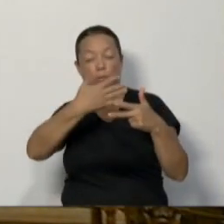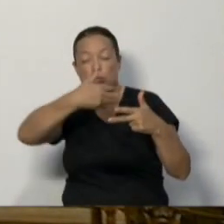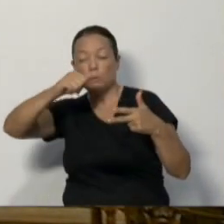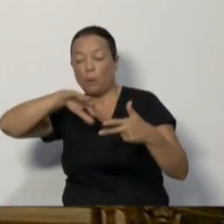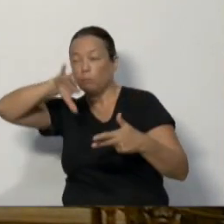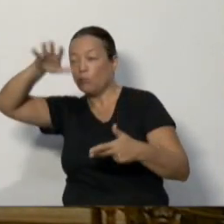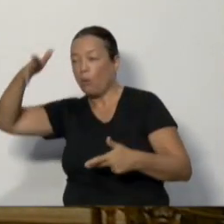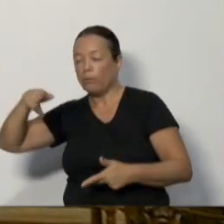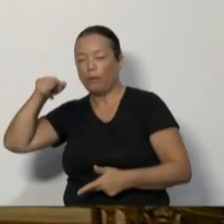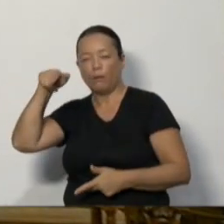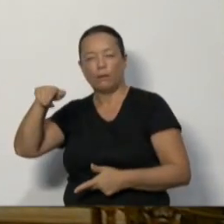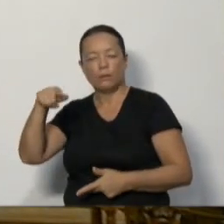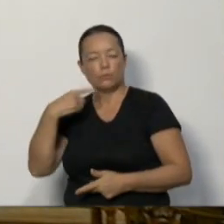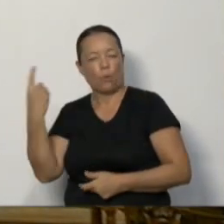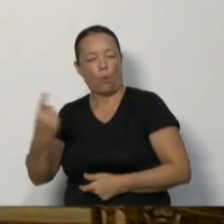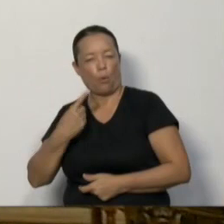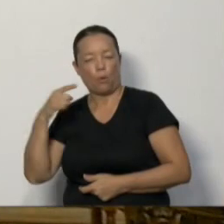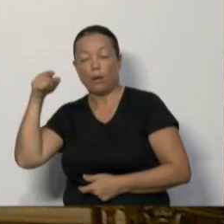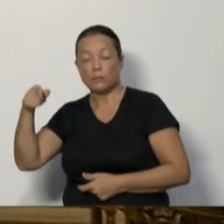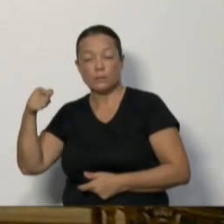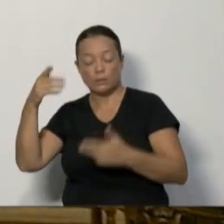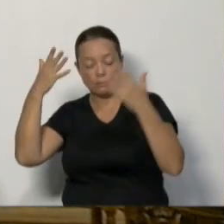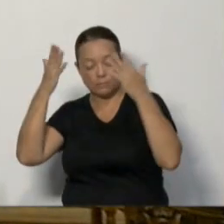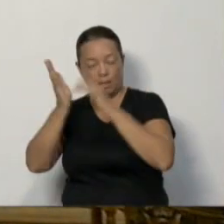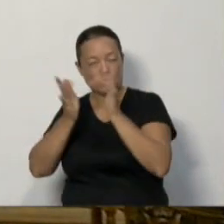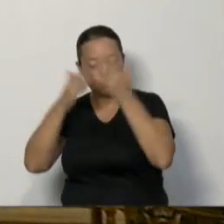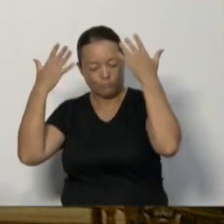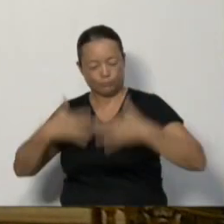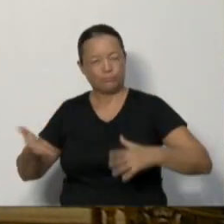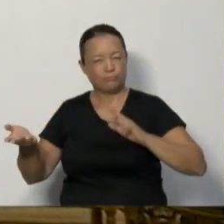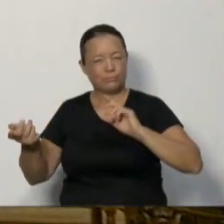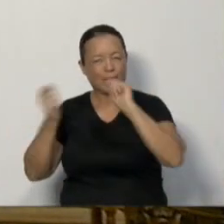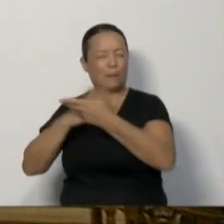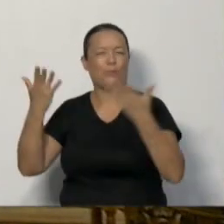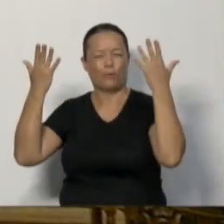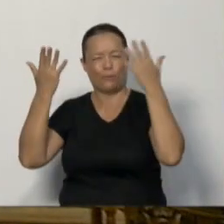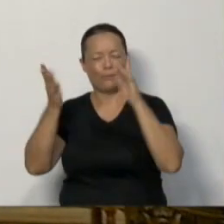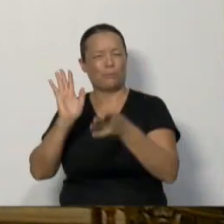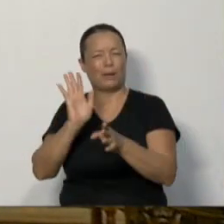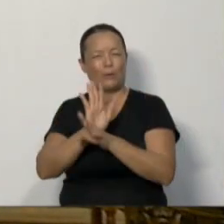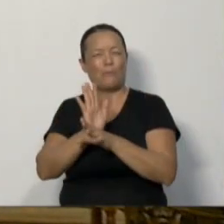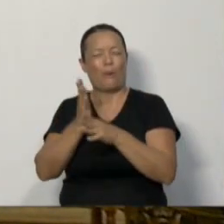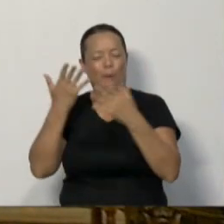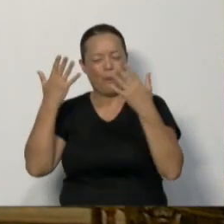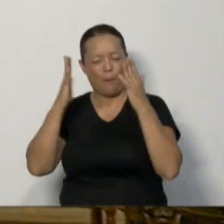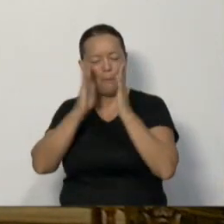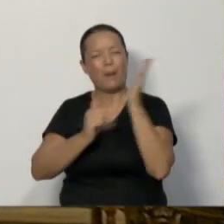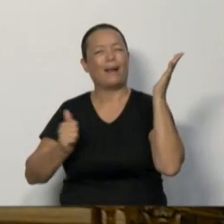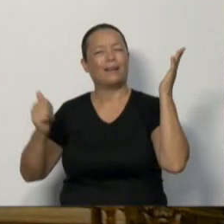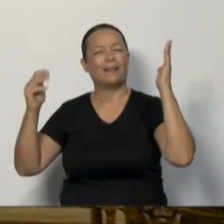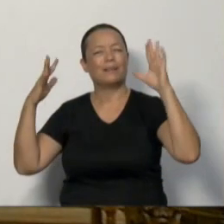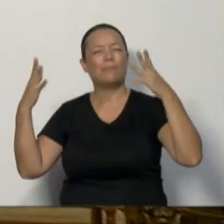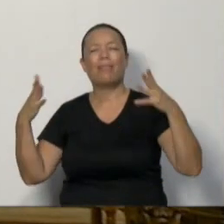monte elevado. Allí se transfiguró en presencia de ellos. Sus vestiduras se